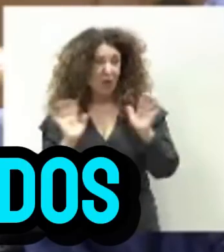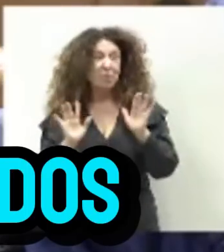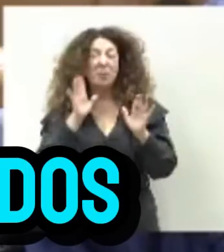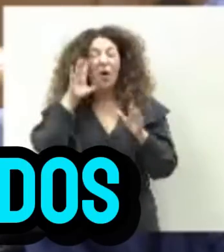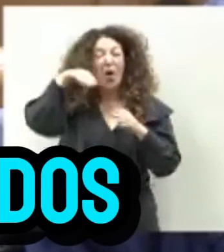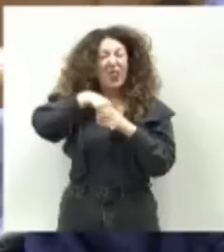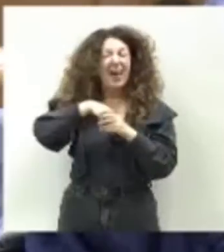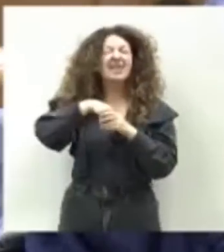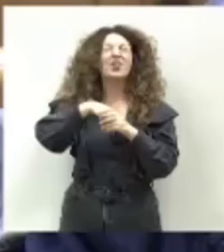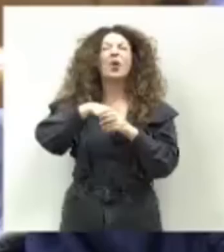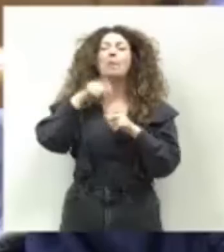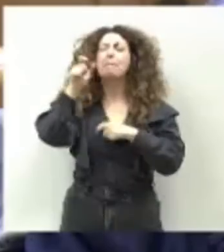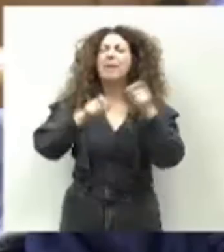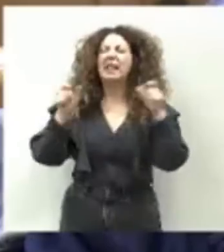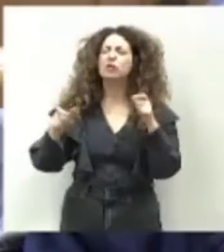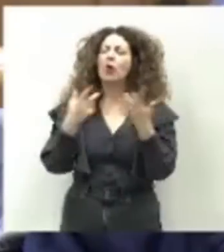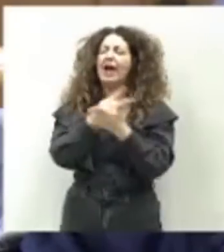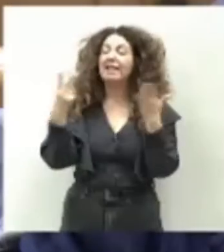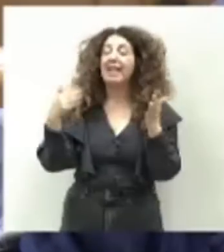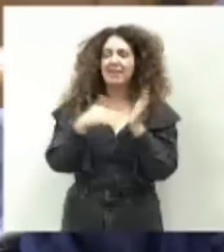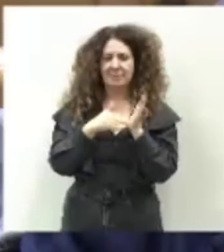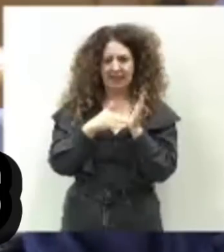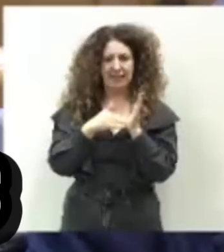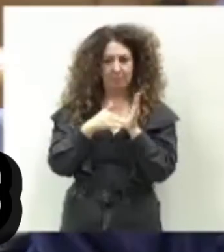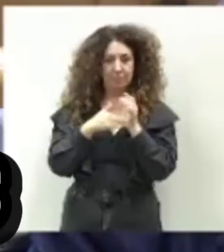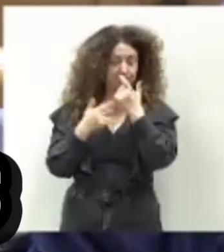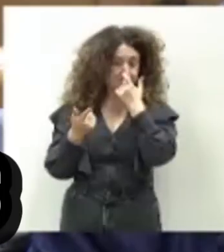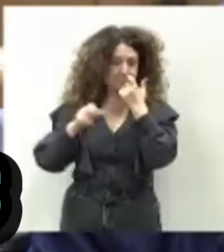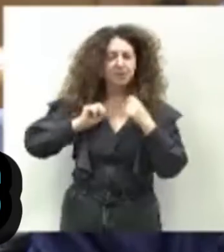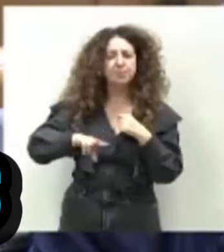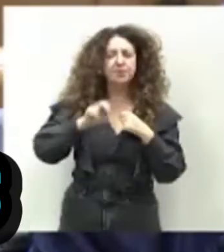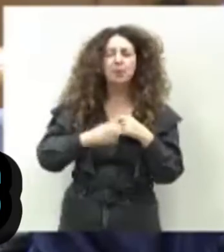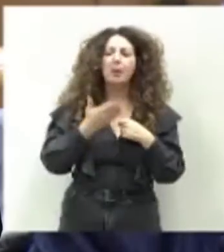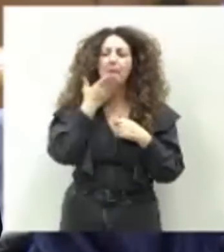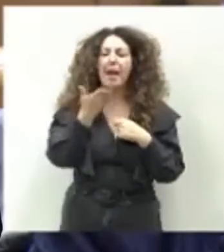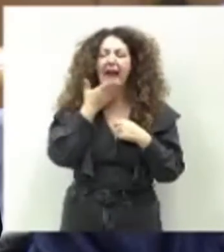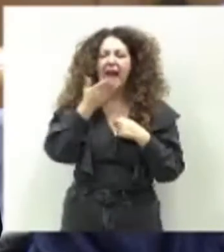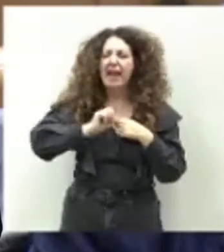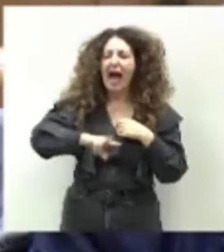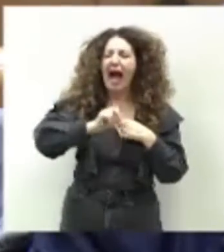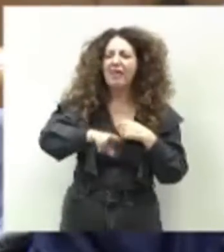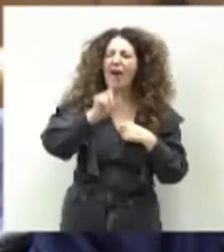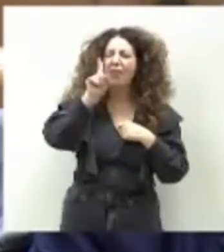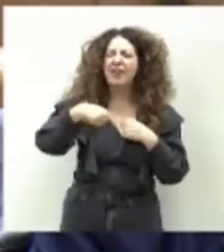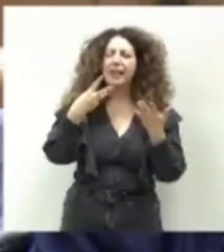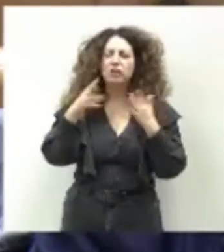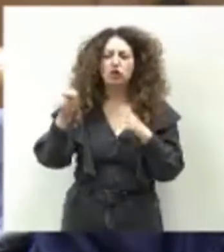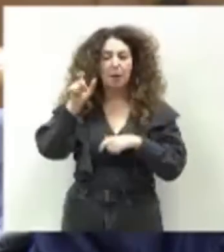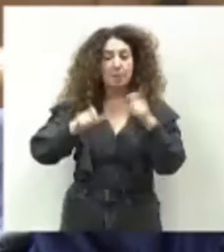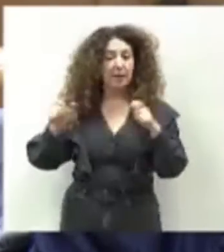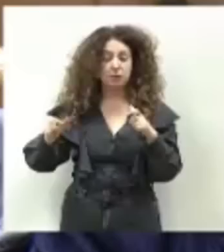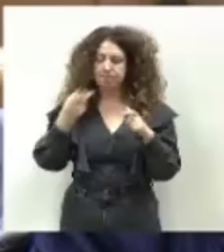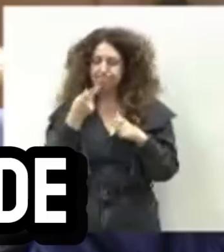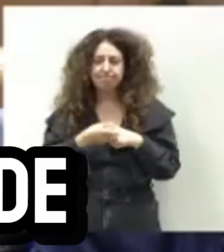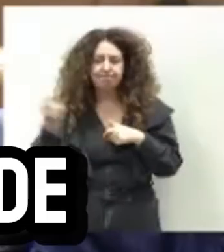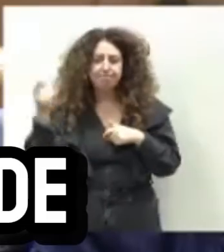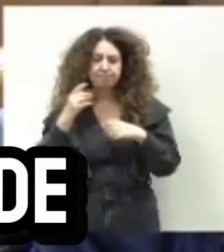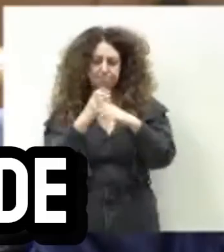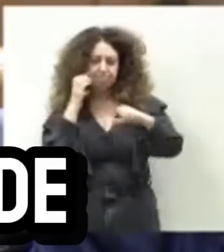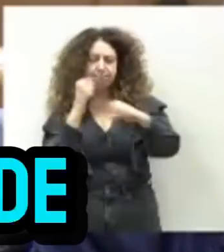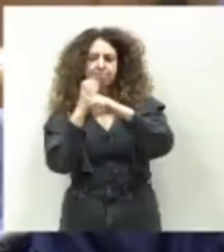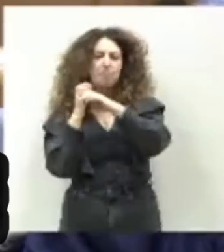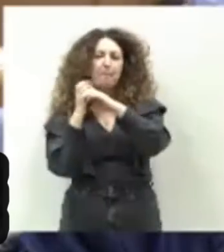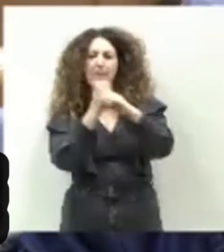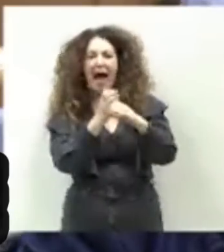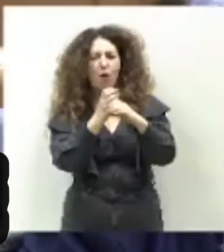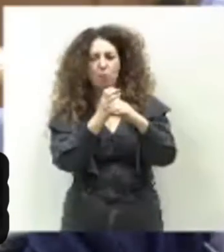viajeros afectados. Llegan andando a la estación de Mérida unos 180 pasajeros evacuados ante la presencia de humo en un vagón. El